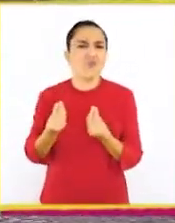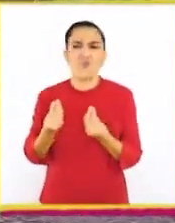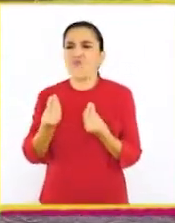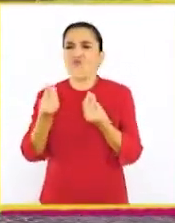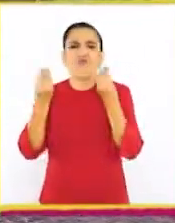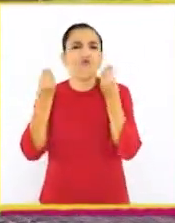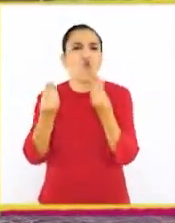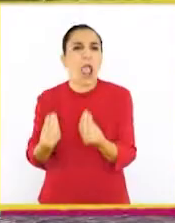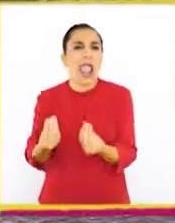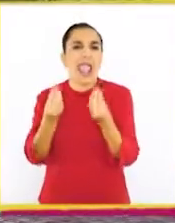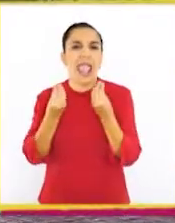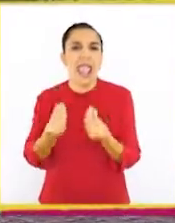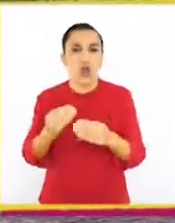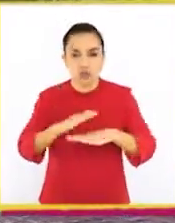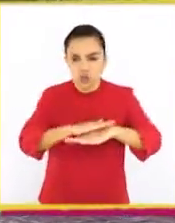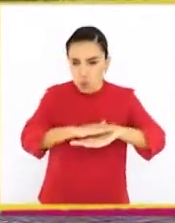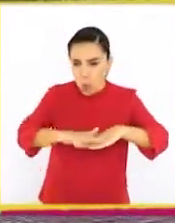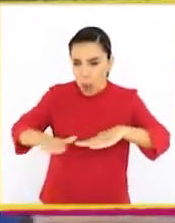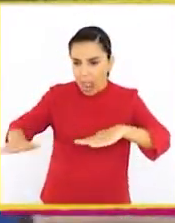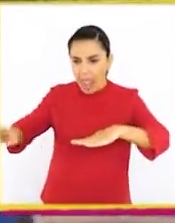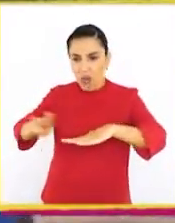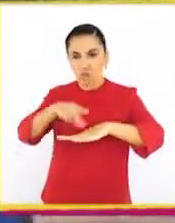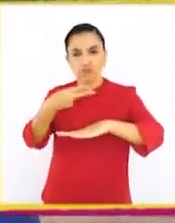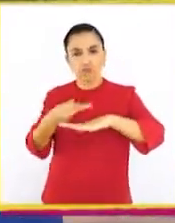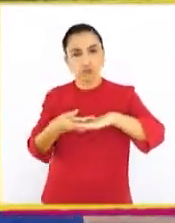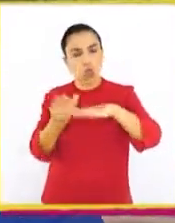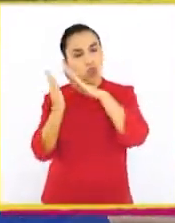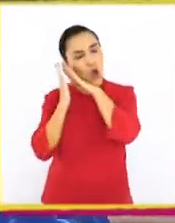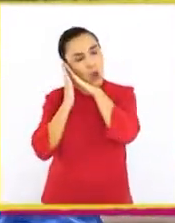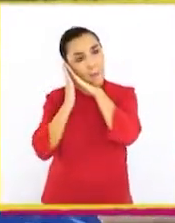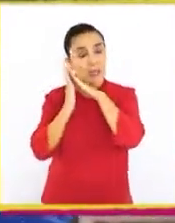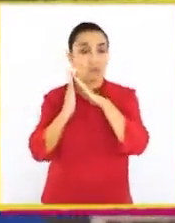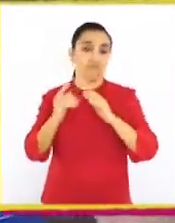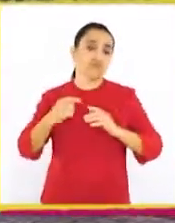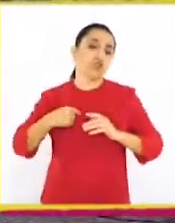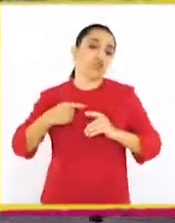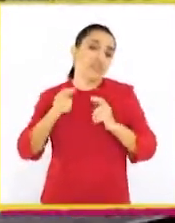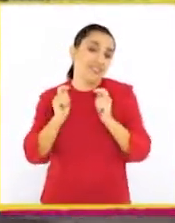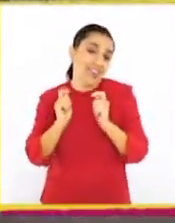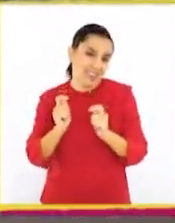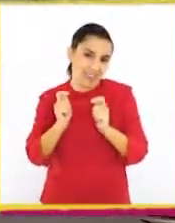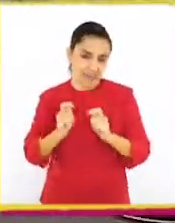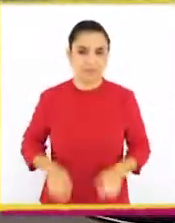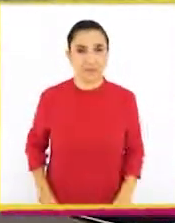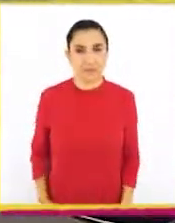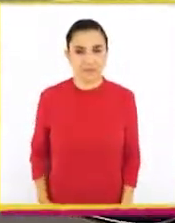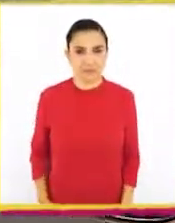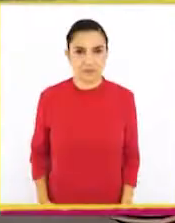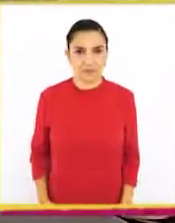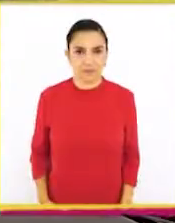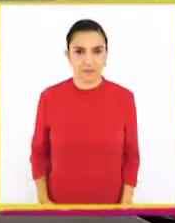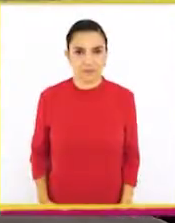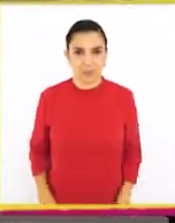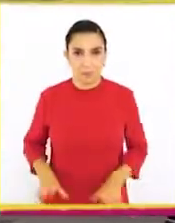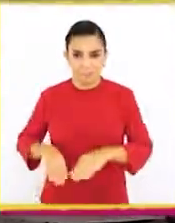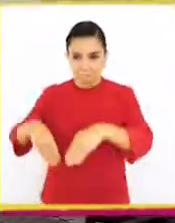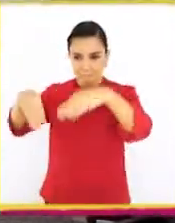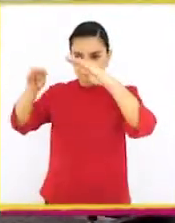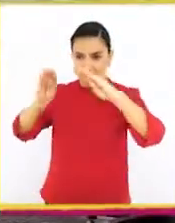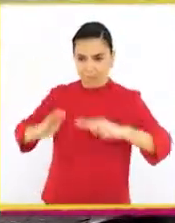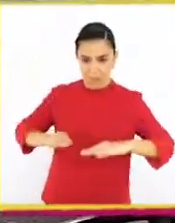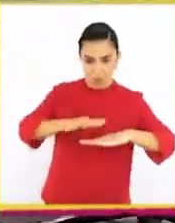el lado bueno de dormir en el suelo? A ver, lo intentaré. Mi